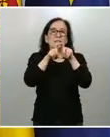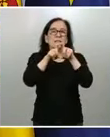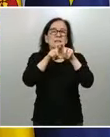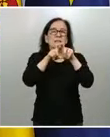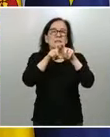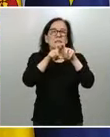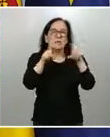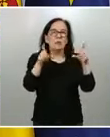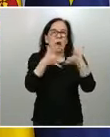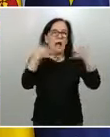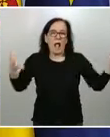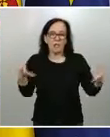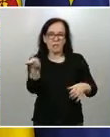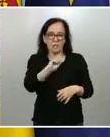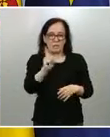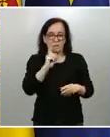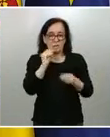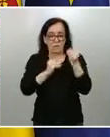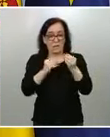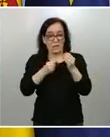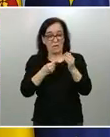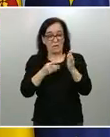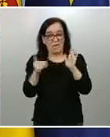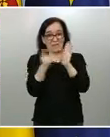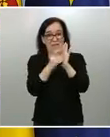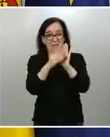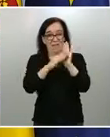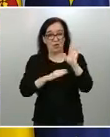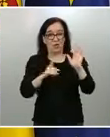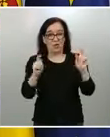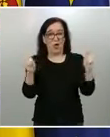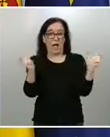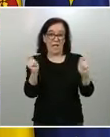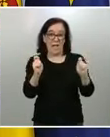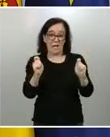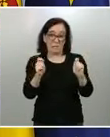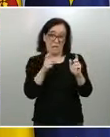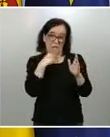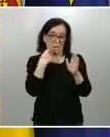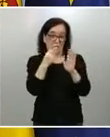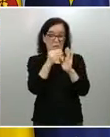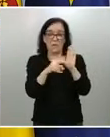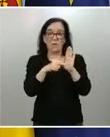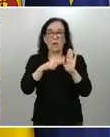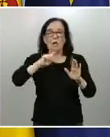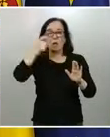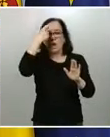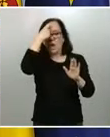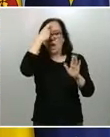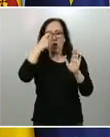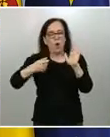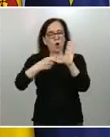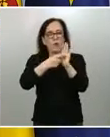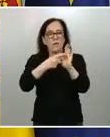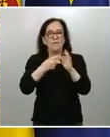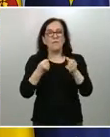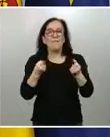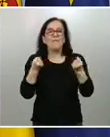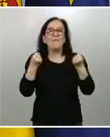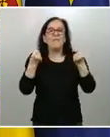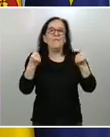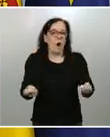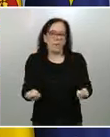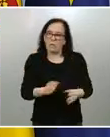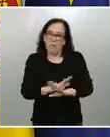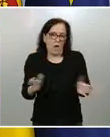ampara el decreto de alarma y sobre todo este concepto de fuerza mayor que no incorporan